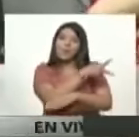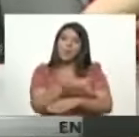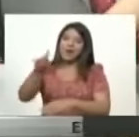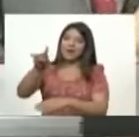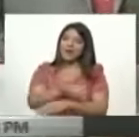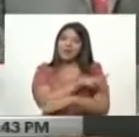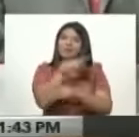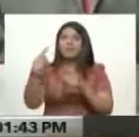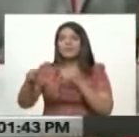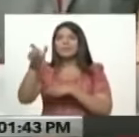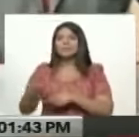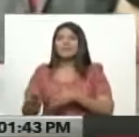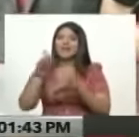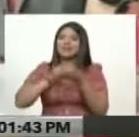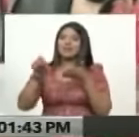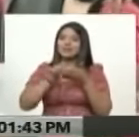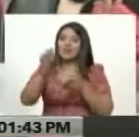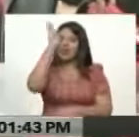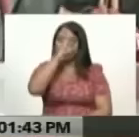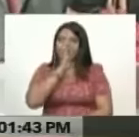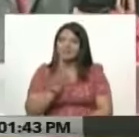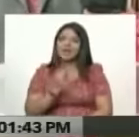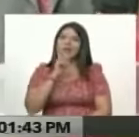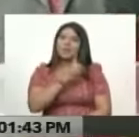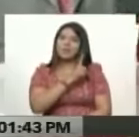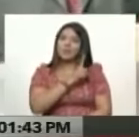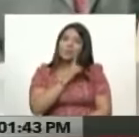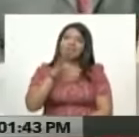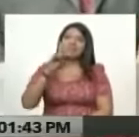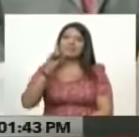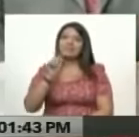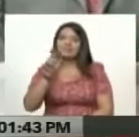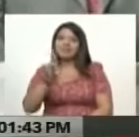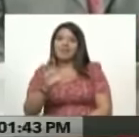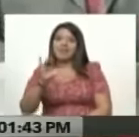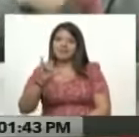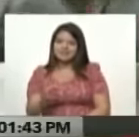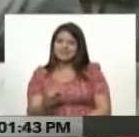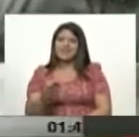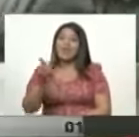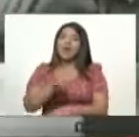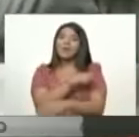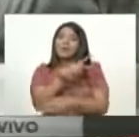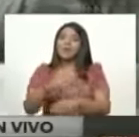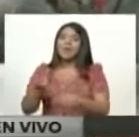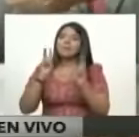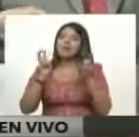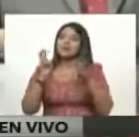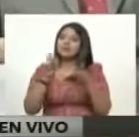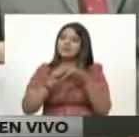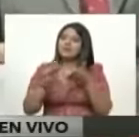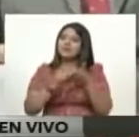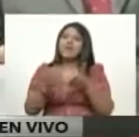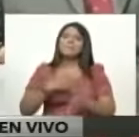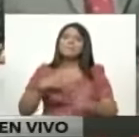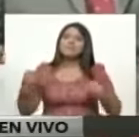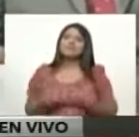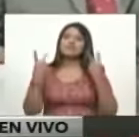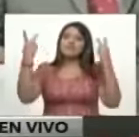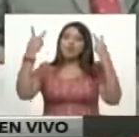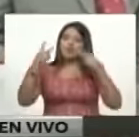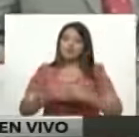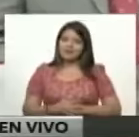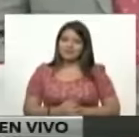un escritor brasileño que se llama Darcy Ribeiro, y el poema lo tituló Mi Victoria.